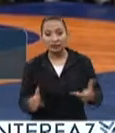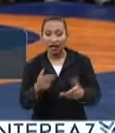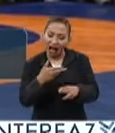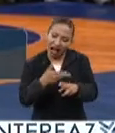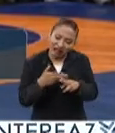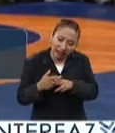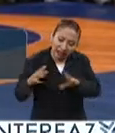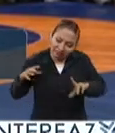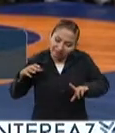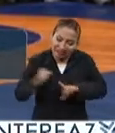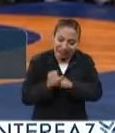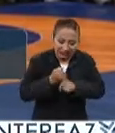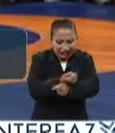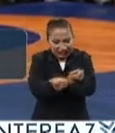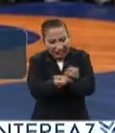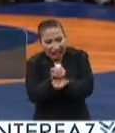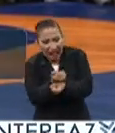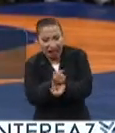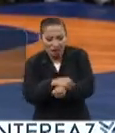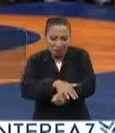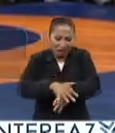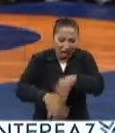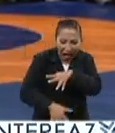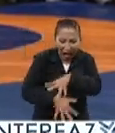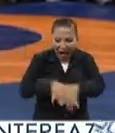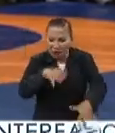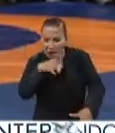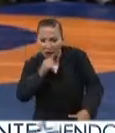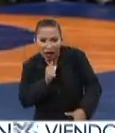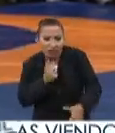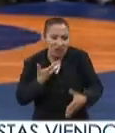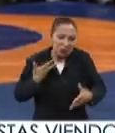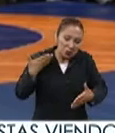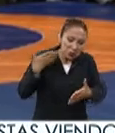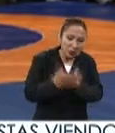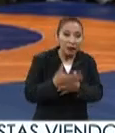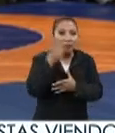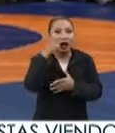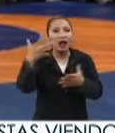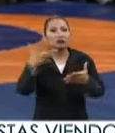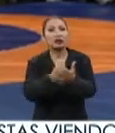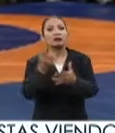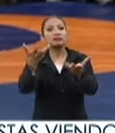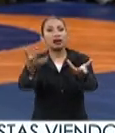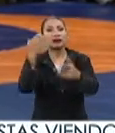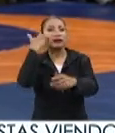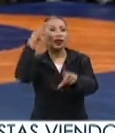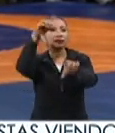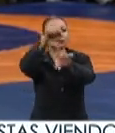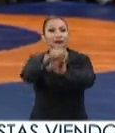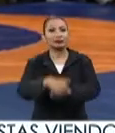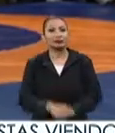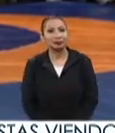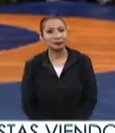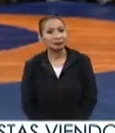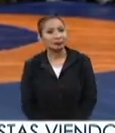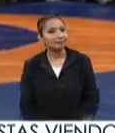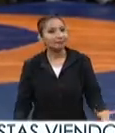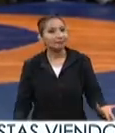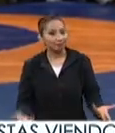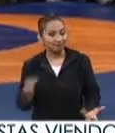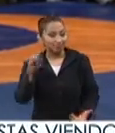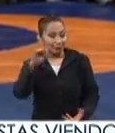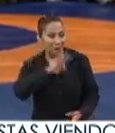hasta que les sangren las manos, hasta que ya no puedan, para lograr lo que quieren alcanzar.